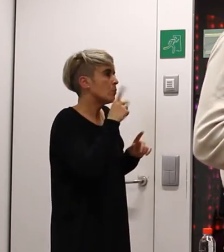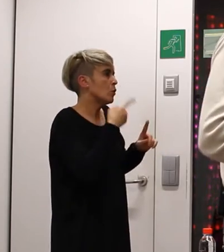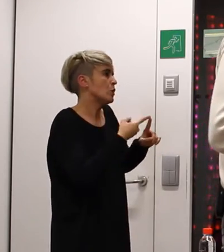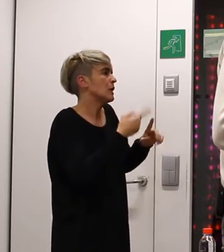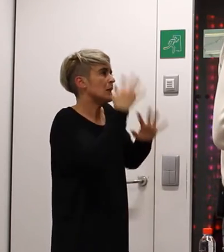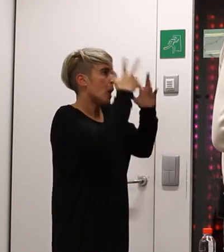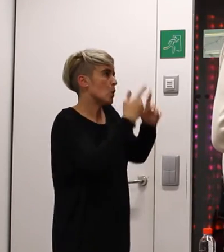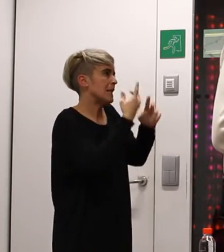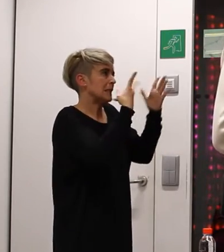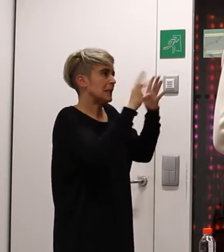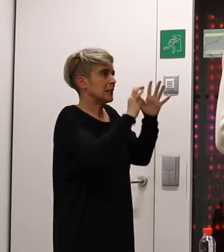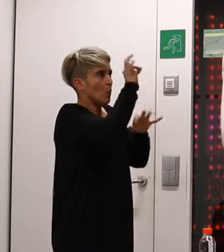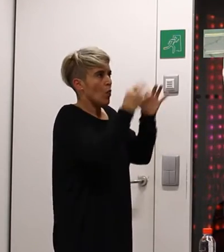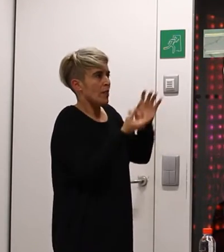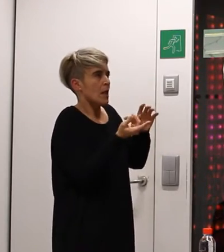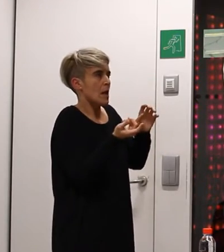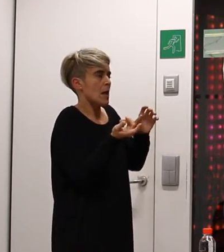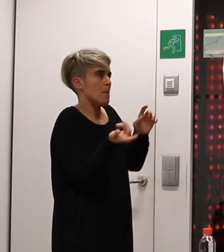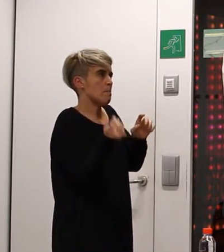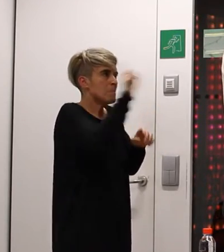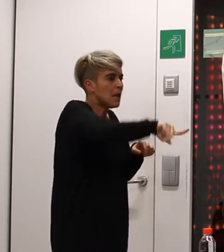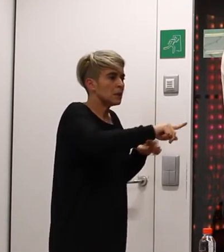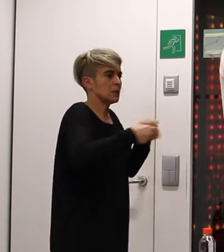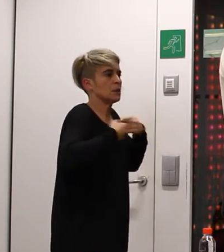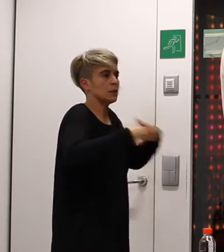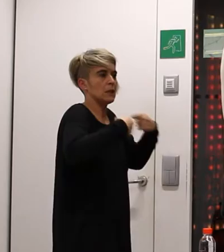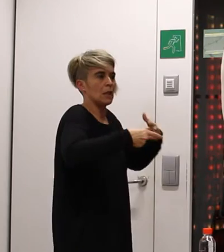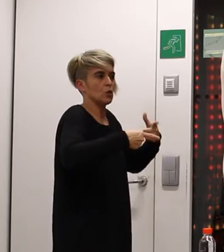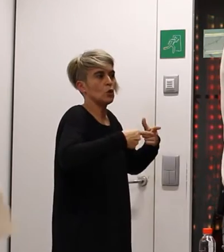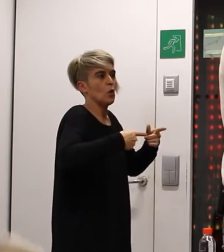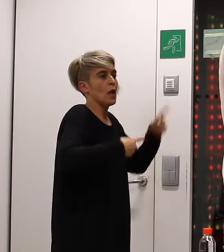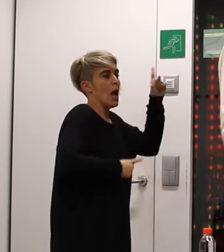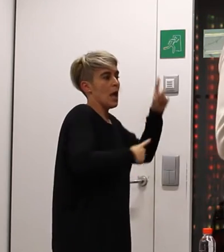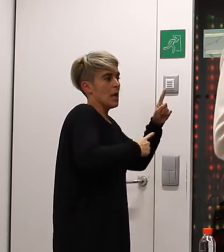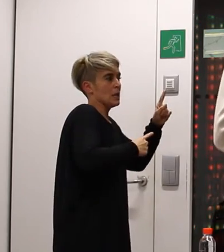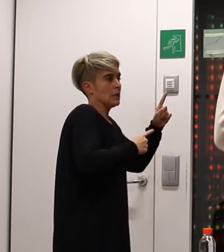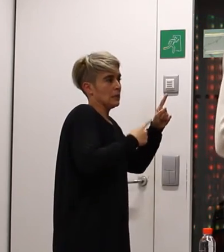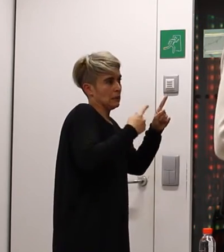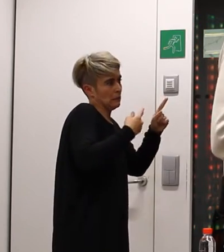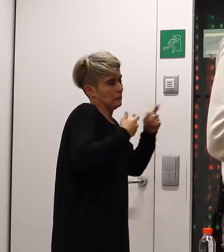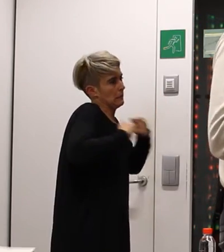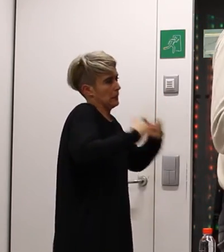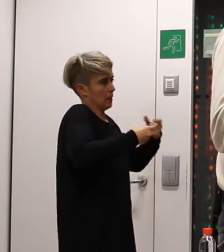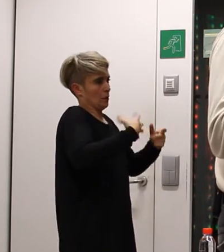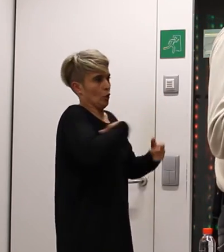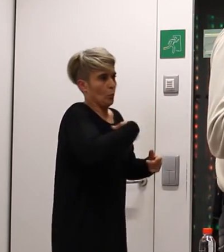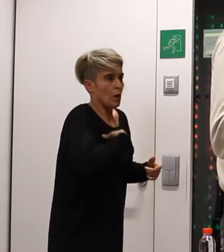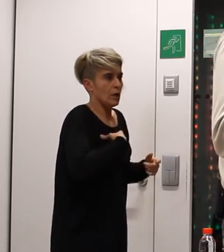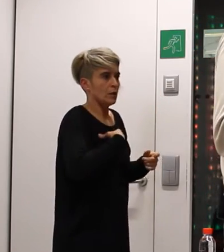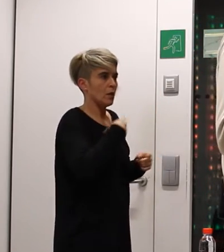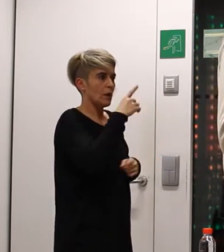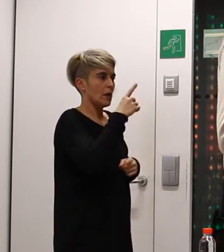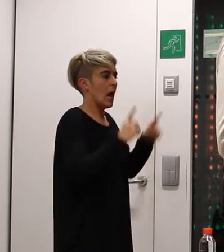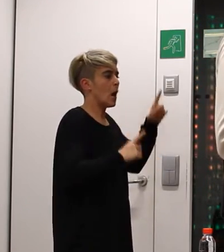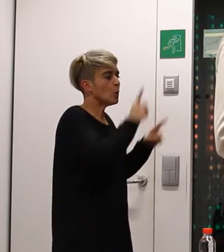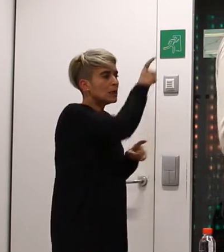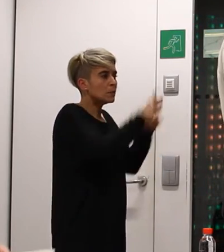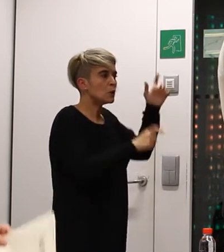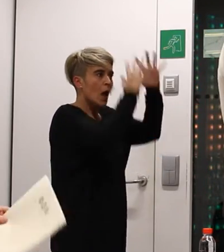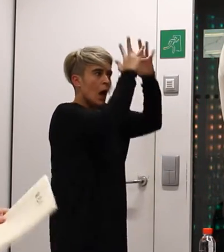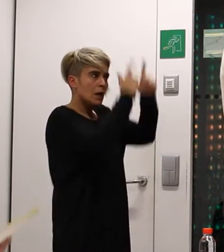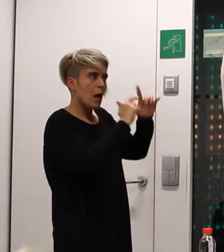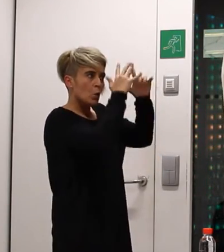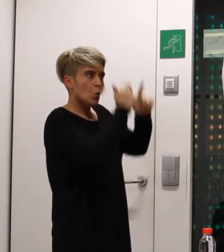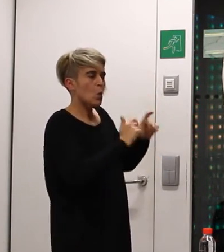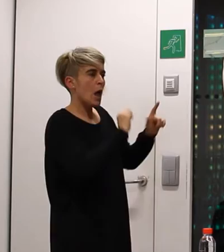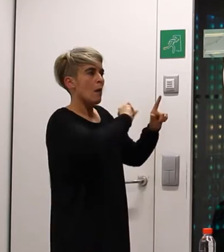¿no? La gente, en función de eso, obtenía el cálculo de cuánto dinero costaría. A partir de 100 euros se podía participar. Bien, la